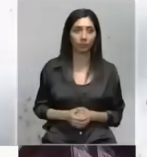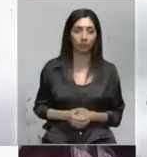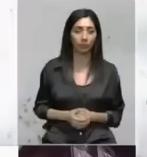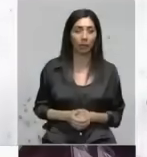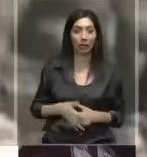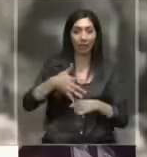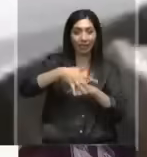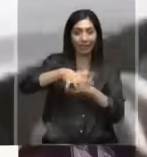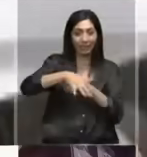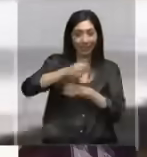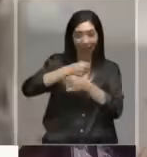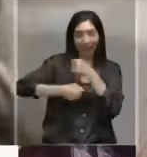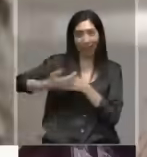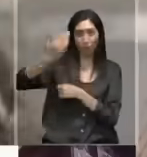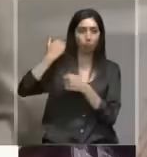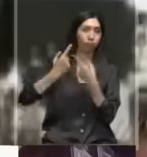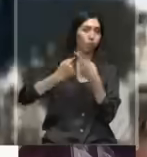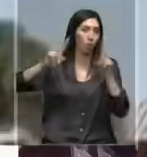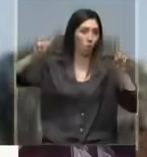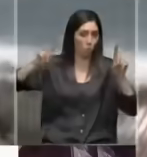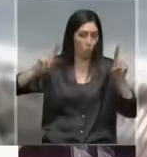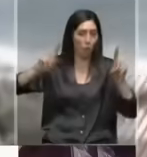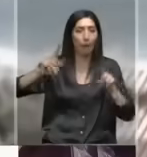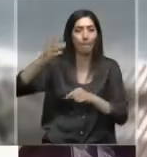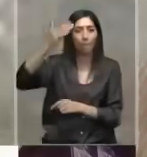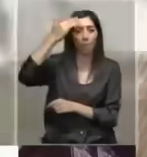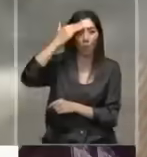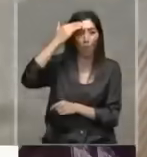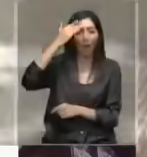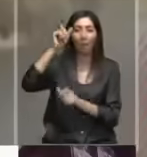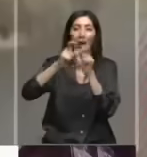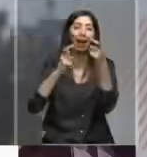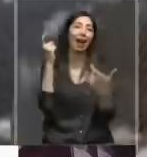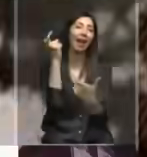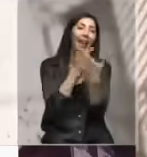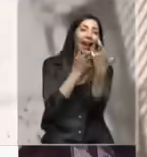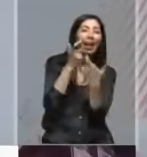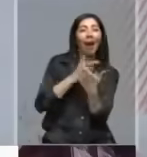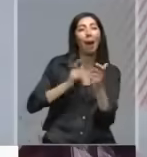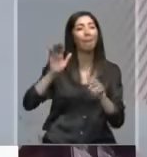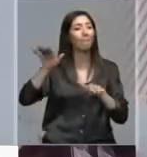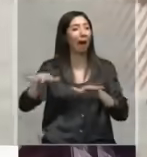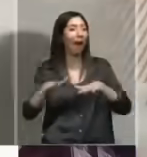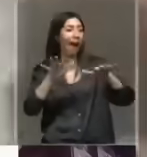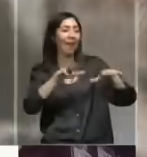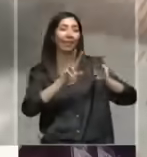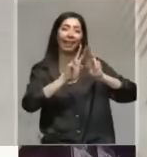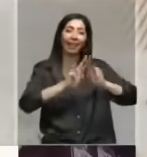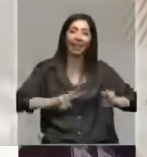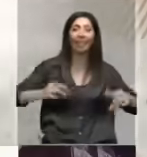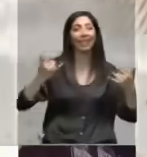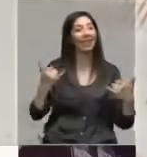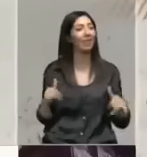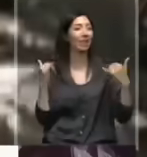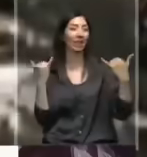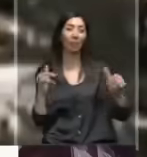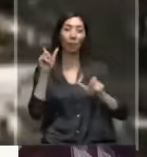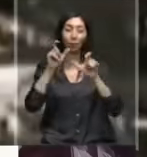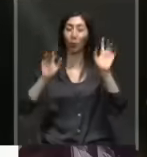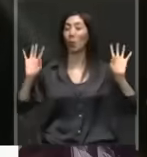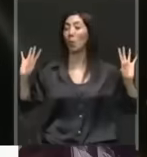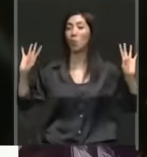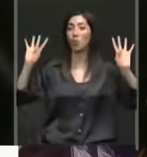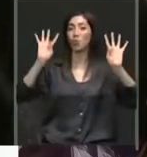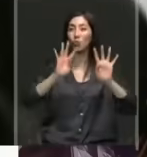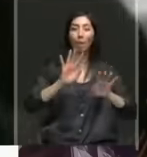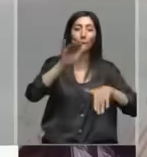Hace 15 años este era el panorama. Balneario popular, risas, mar, tranquilidad y diversión para las miles de personas que colapsaba la playa chica